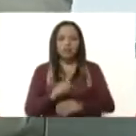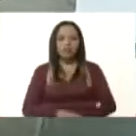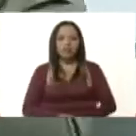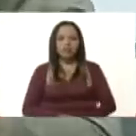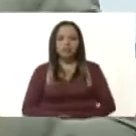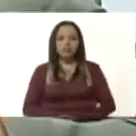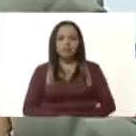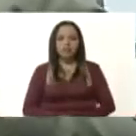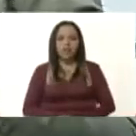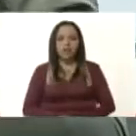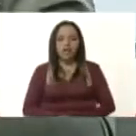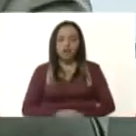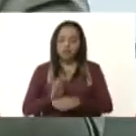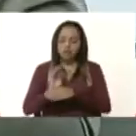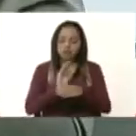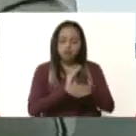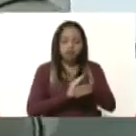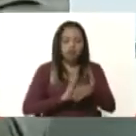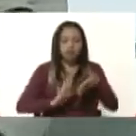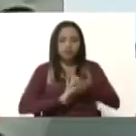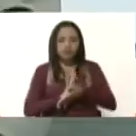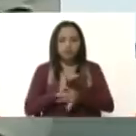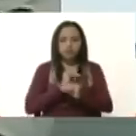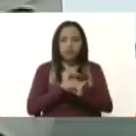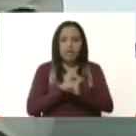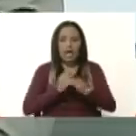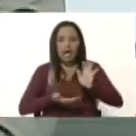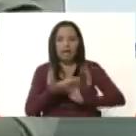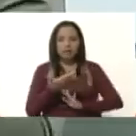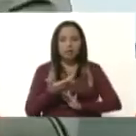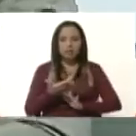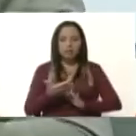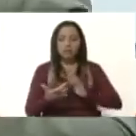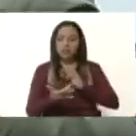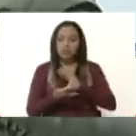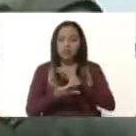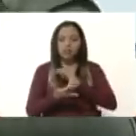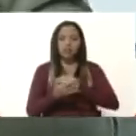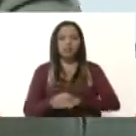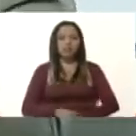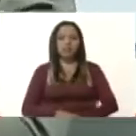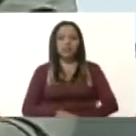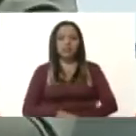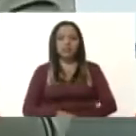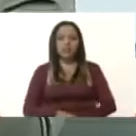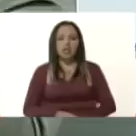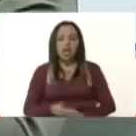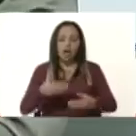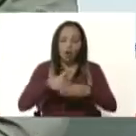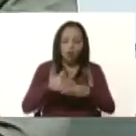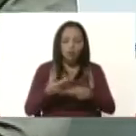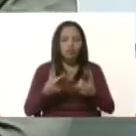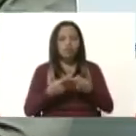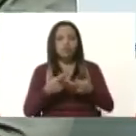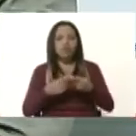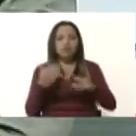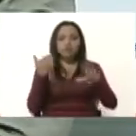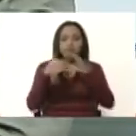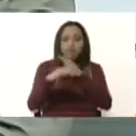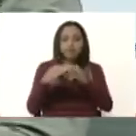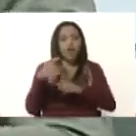de vanguardia, pasarelas de alta tecnología, el Petroahorro, las remesas, las